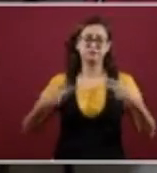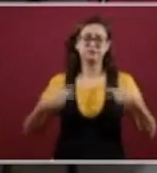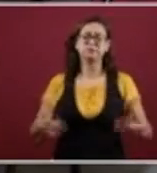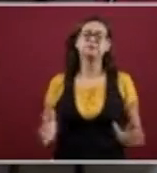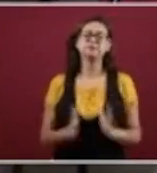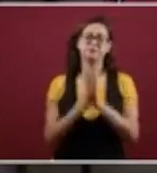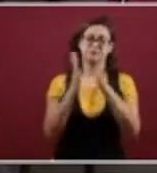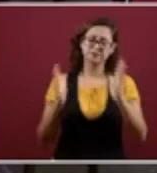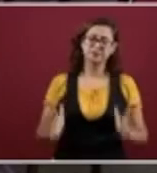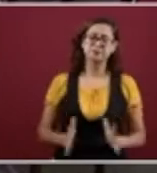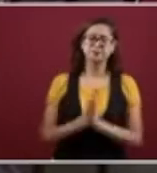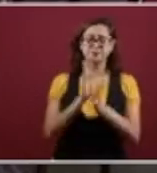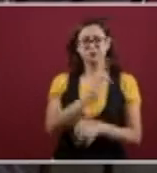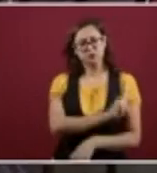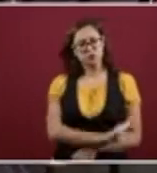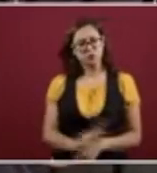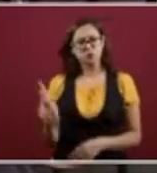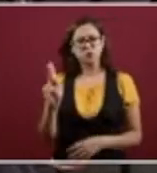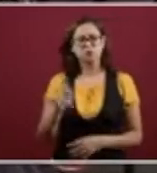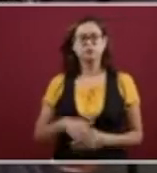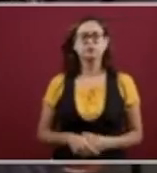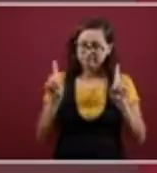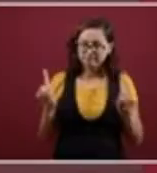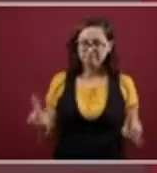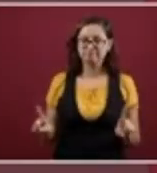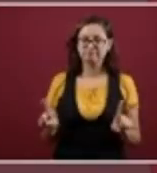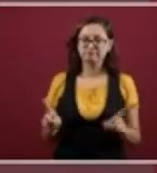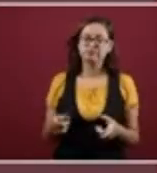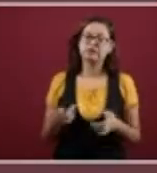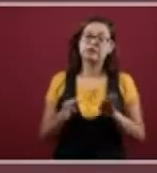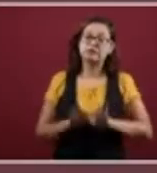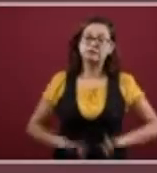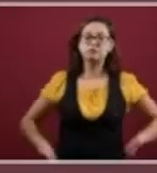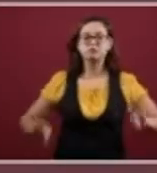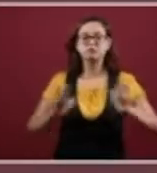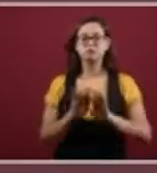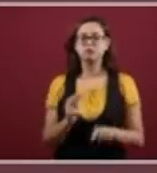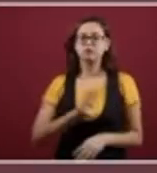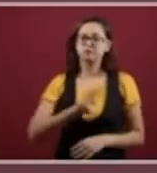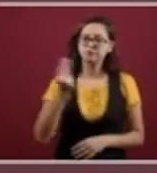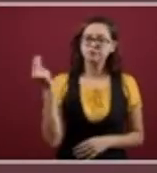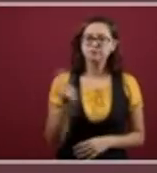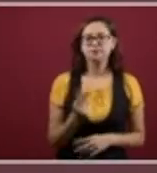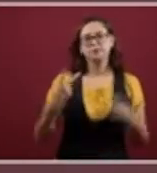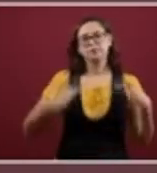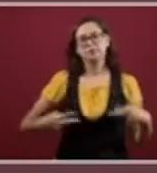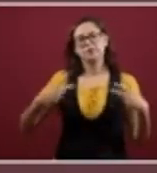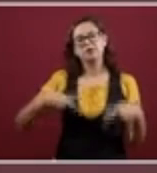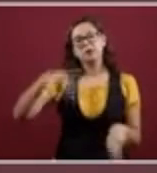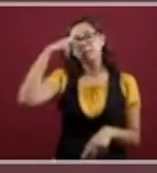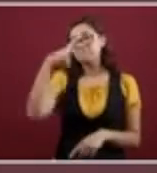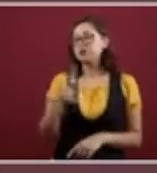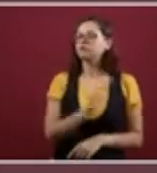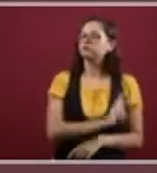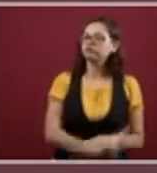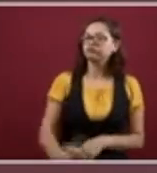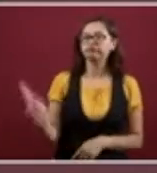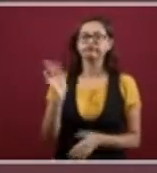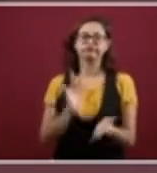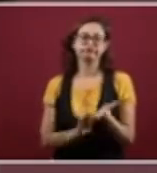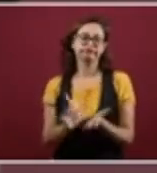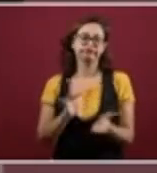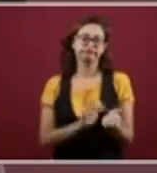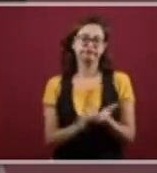señaló que este esfuerzo no es simulación como lo era antes, cuando se inventaban programas solo para cubrir el expediente.